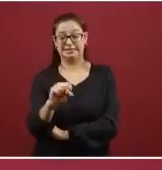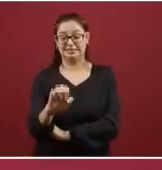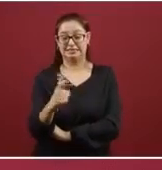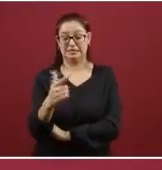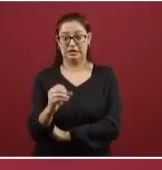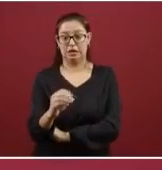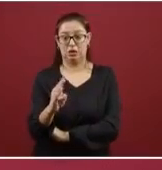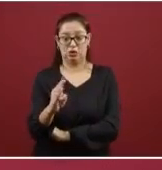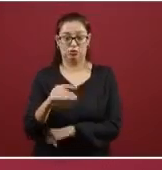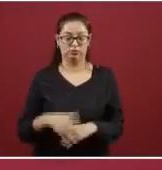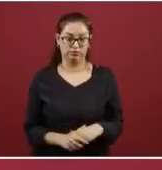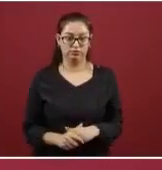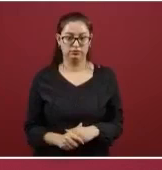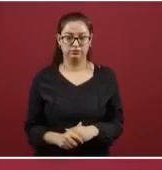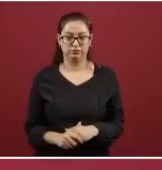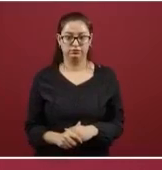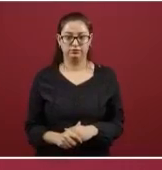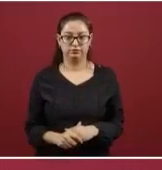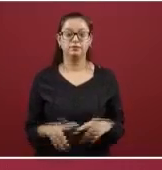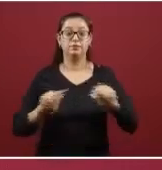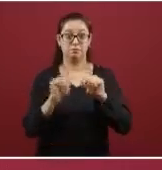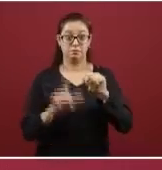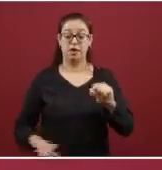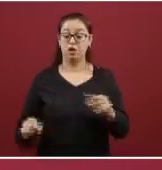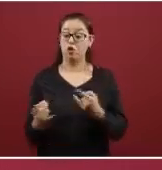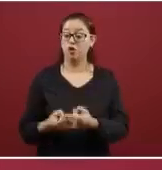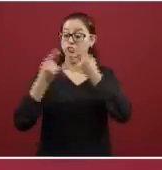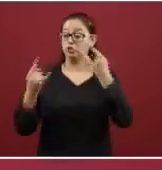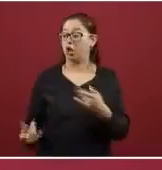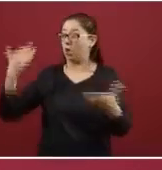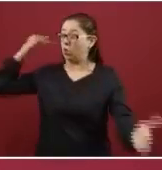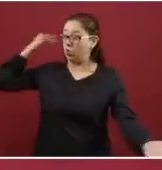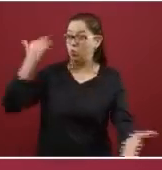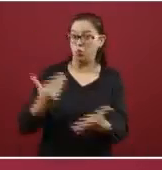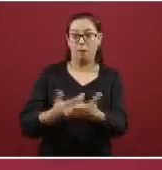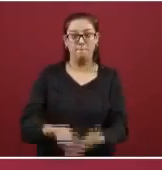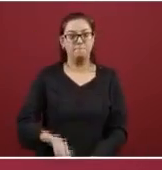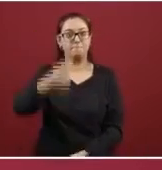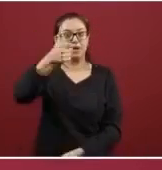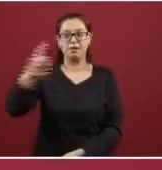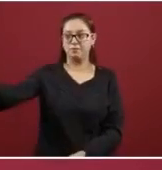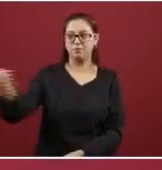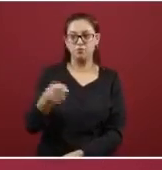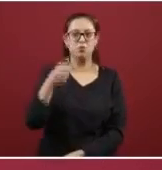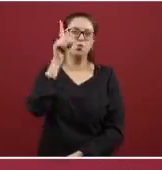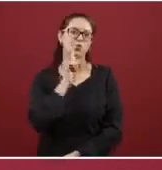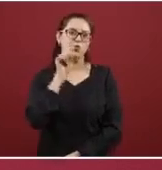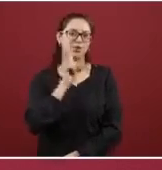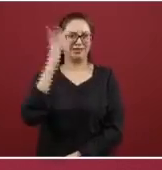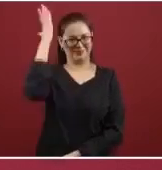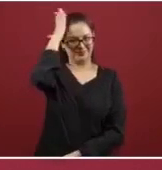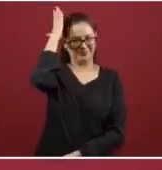Por primera vez en la historia, una mujer es secretaria